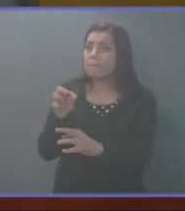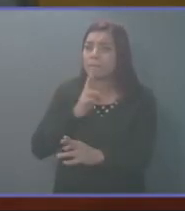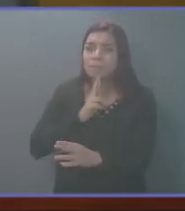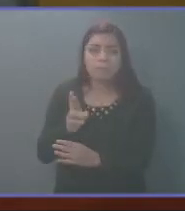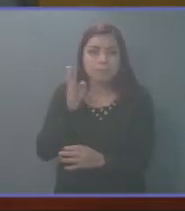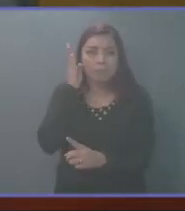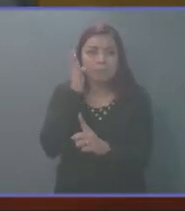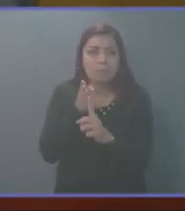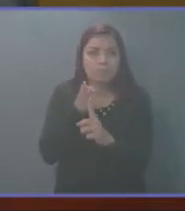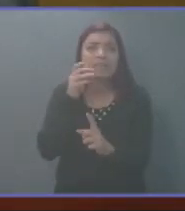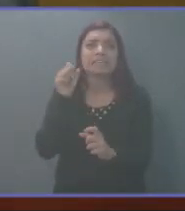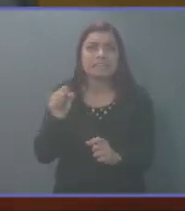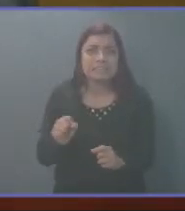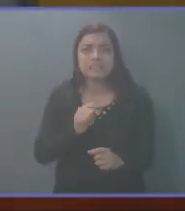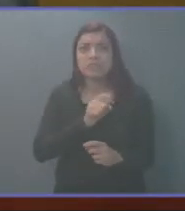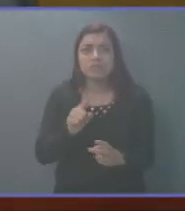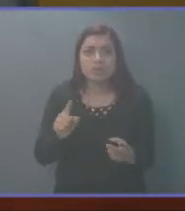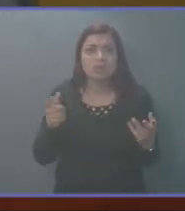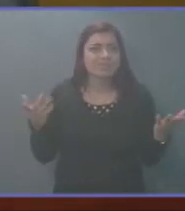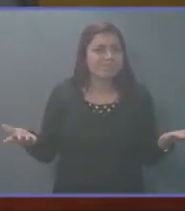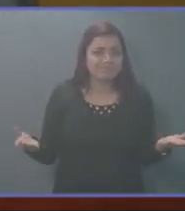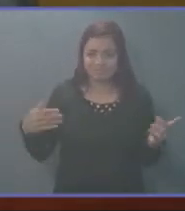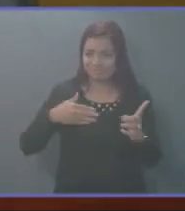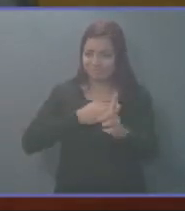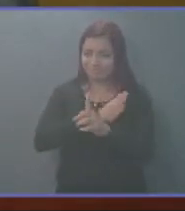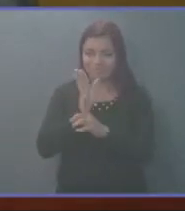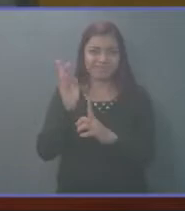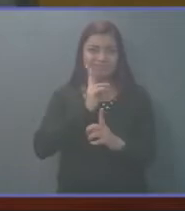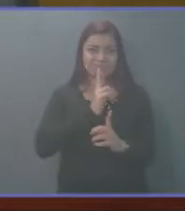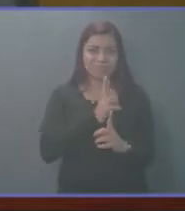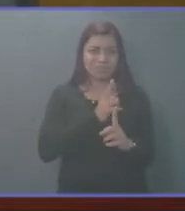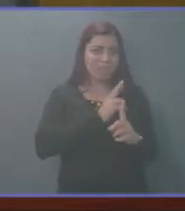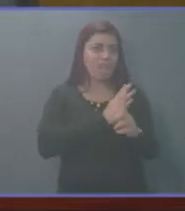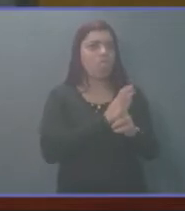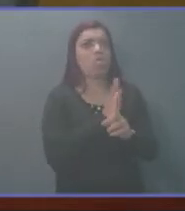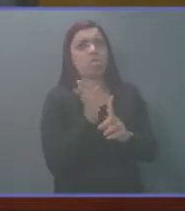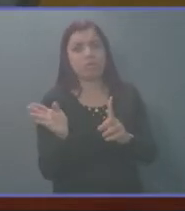Es una respuesta concreta a la pregunta concreta hecha por la diputada.